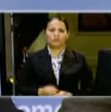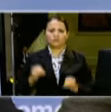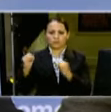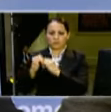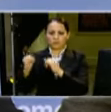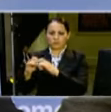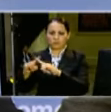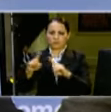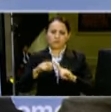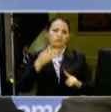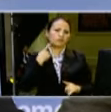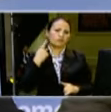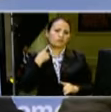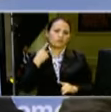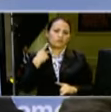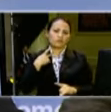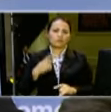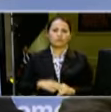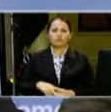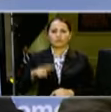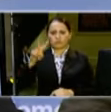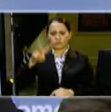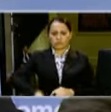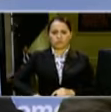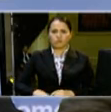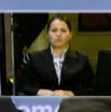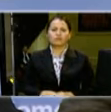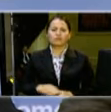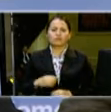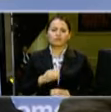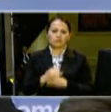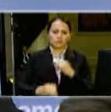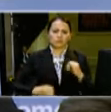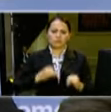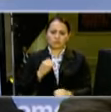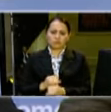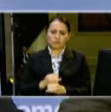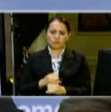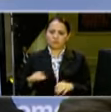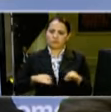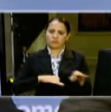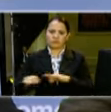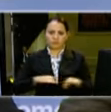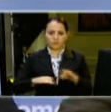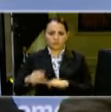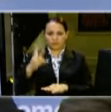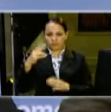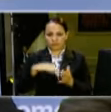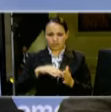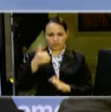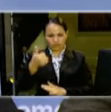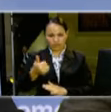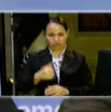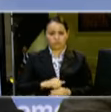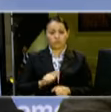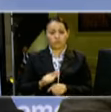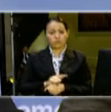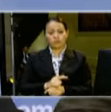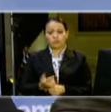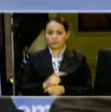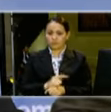New Political Realities, International Journal of Constitutional Law, en 2006. Es licenciado en